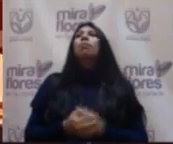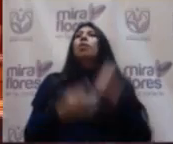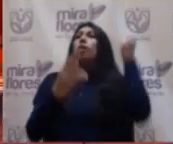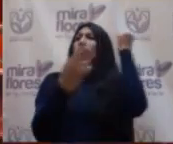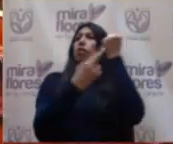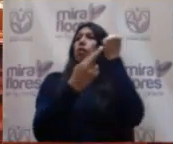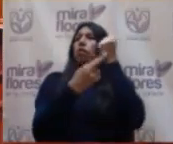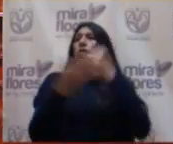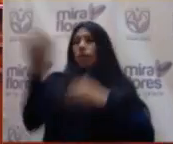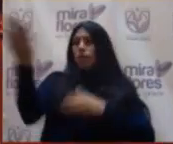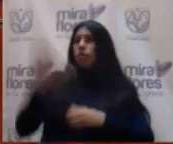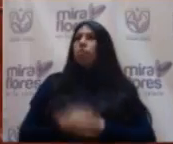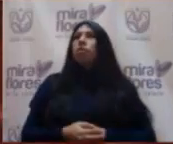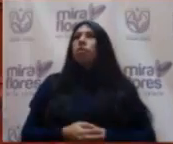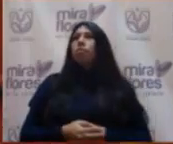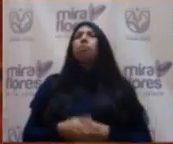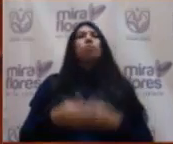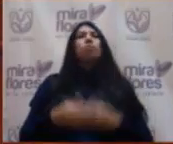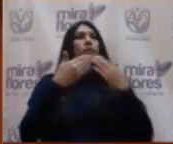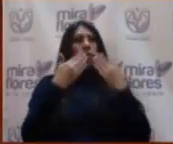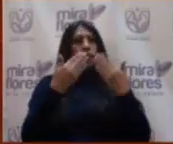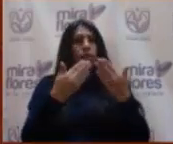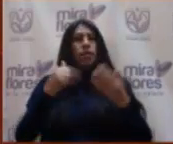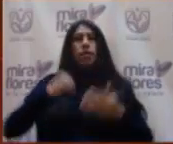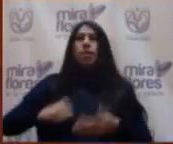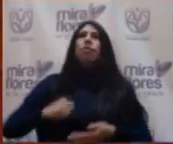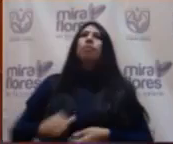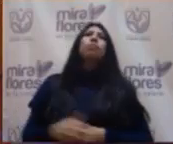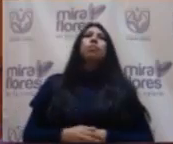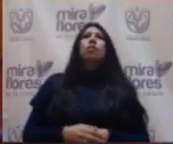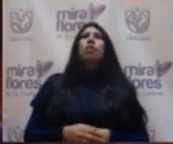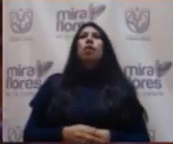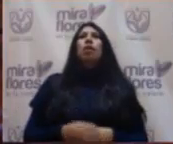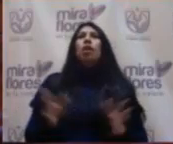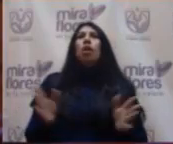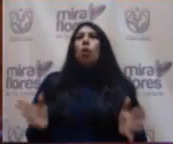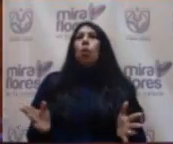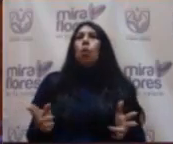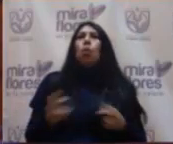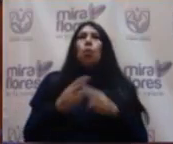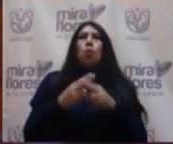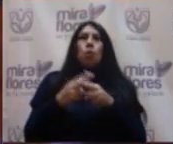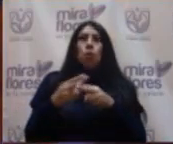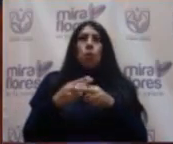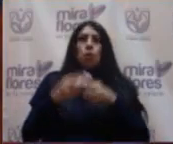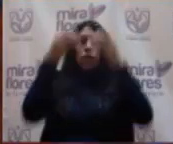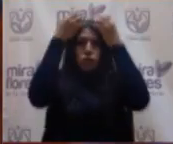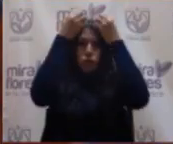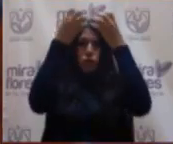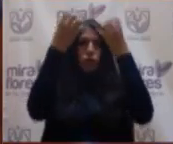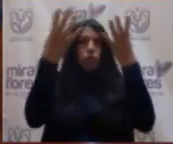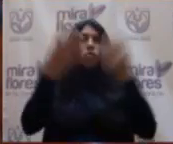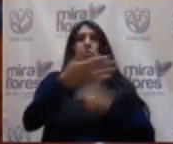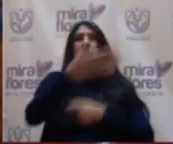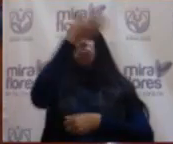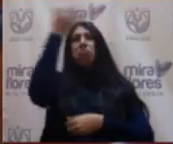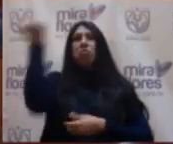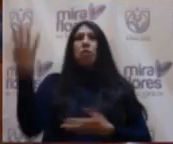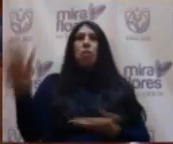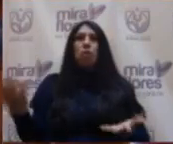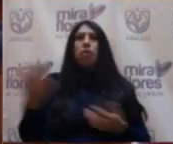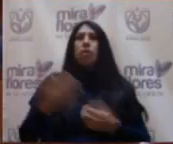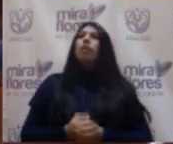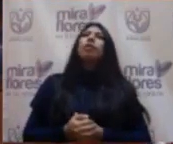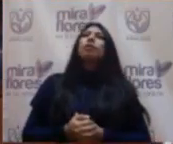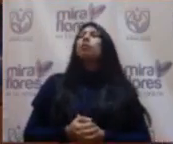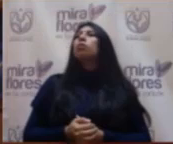Gracias, señor alcalde. Un breve informe. He estado mirando la